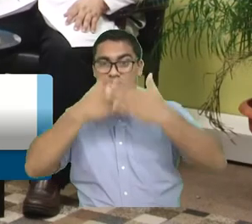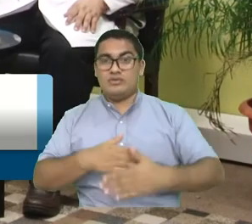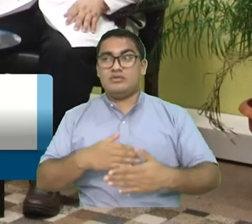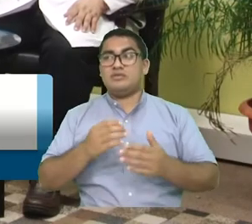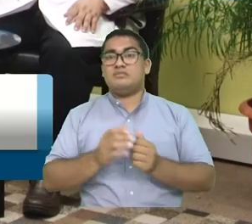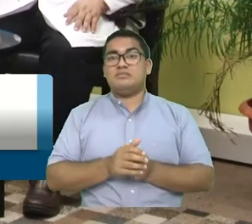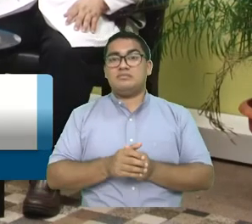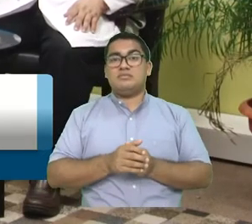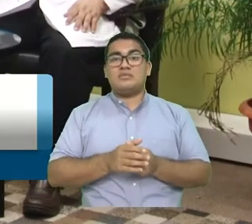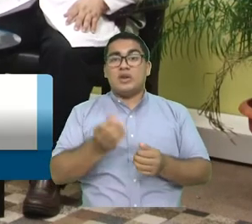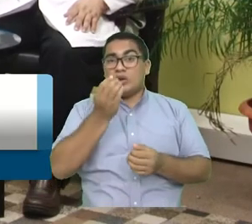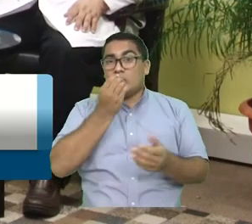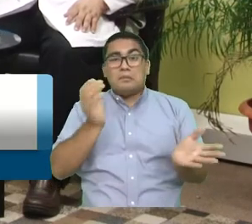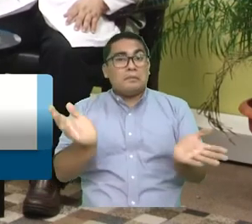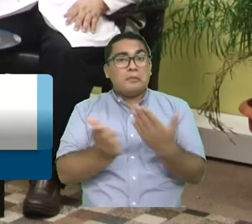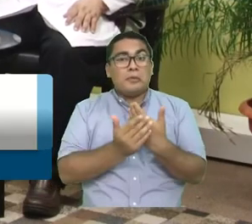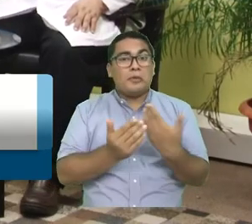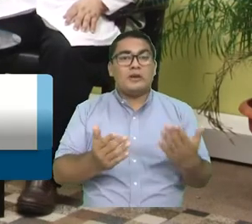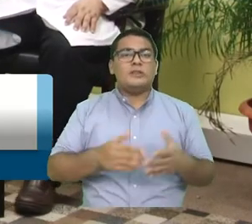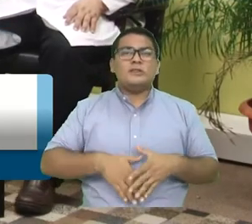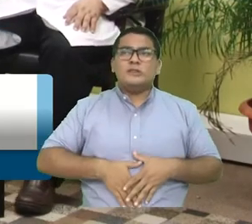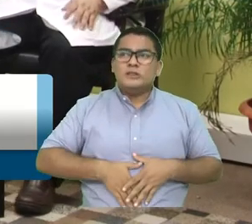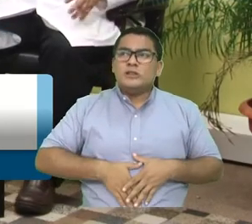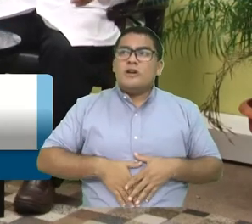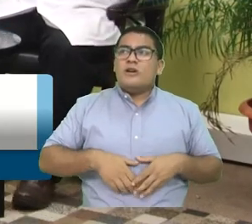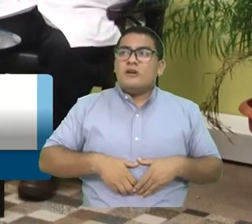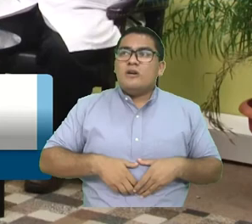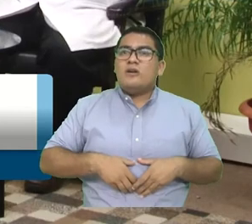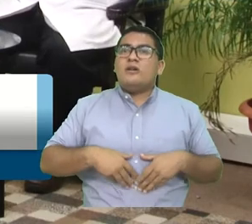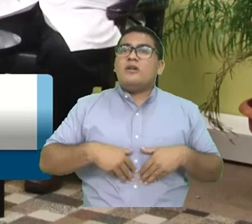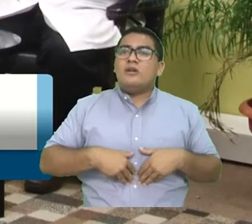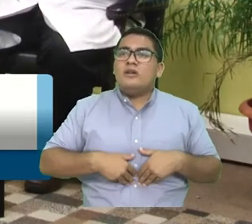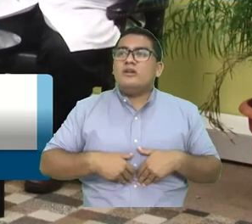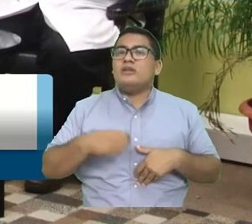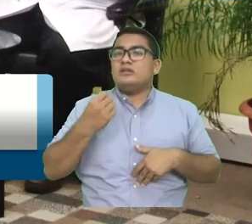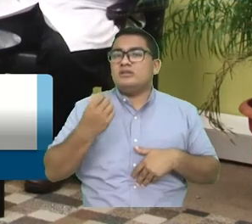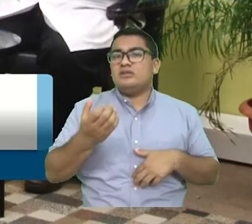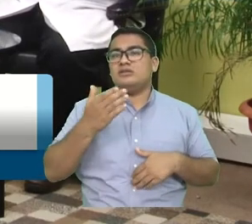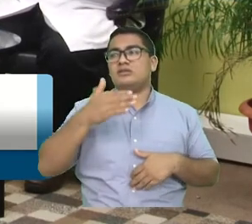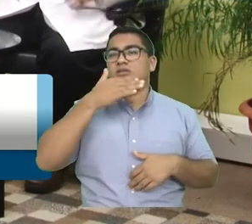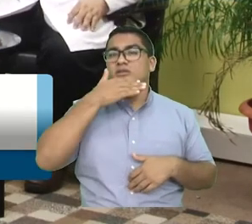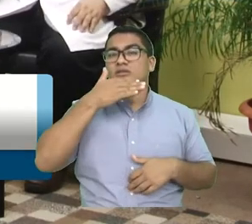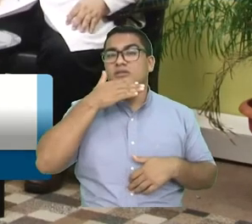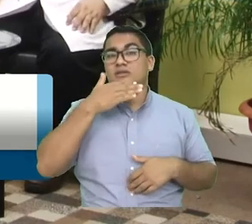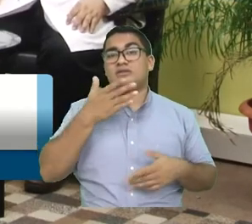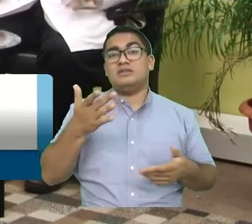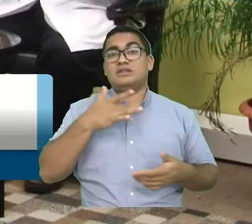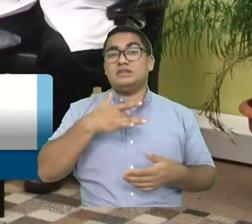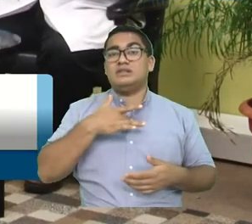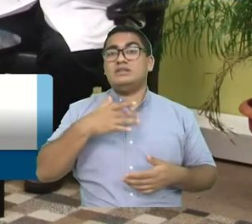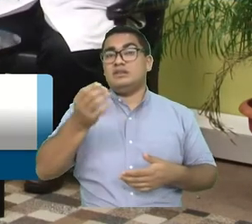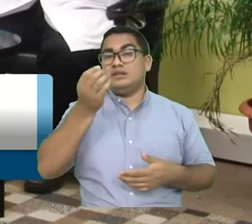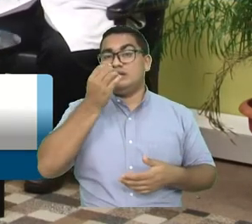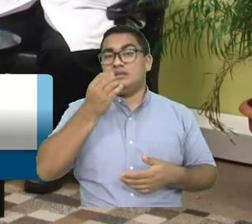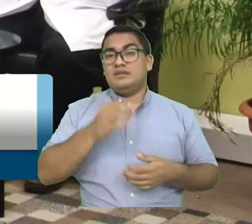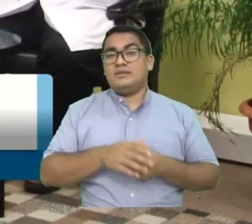activan otras sustancias para darte la energía mientras tú no le echaste comida al cuerpo. Por eso